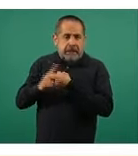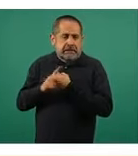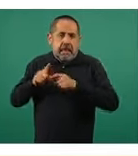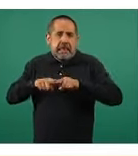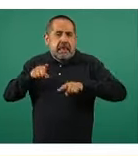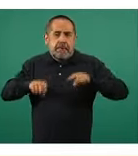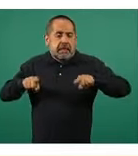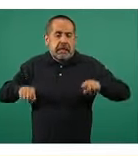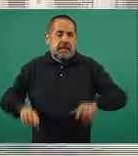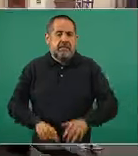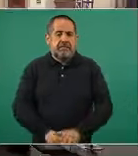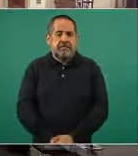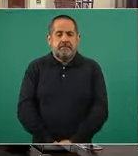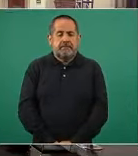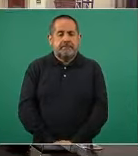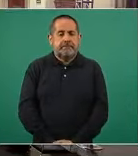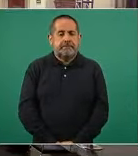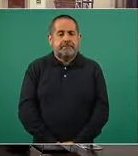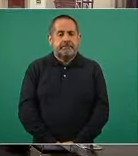siguiente.